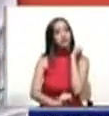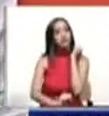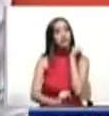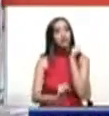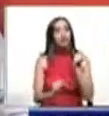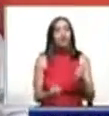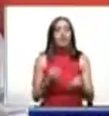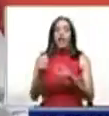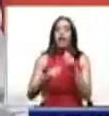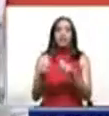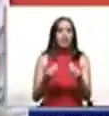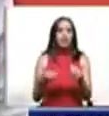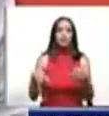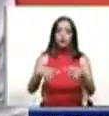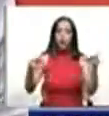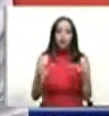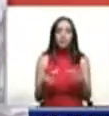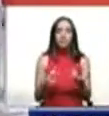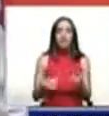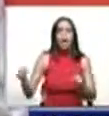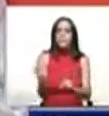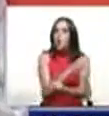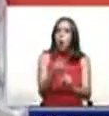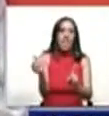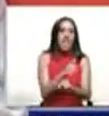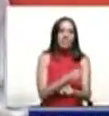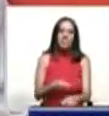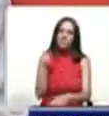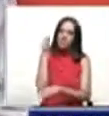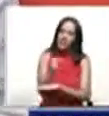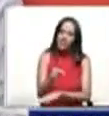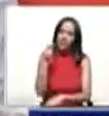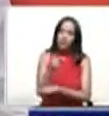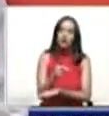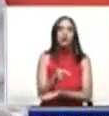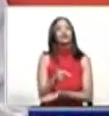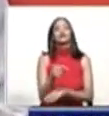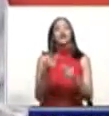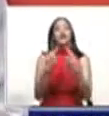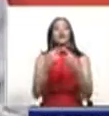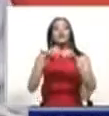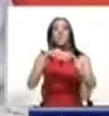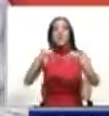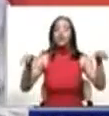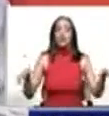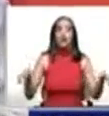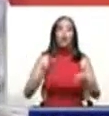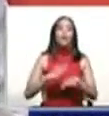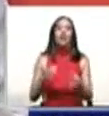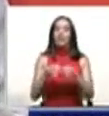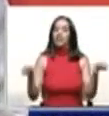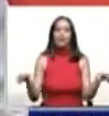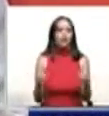de violencia, de generar situaciones de enfrentamiento, de dividirnos, porque divididos no